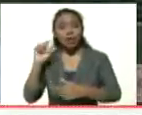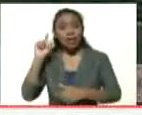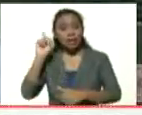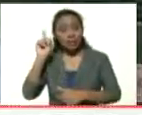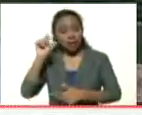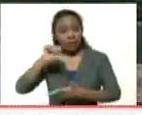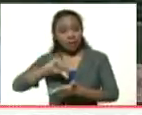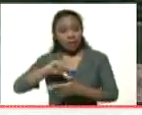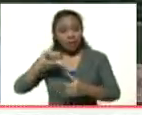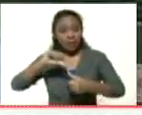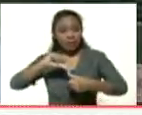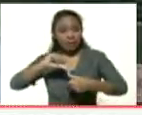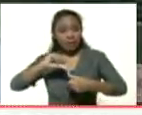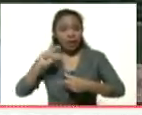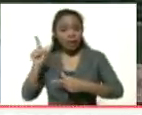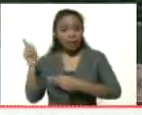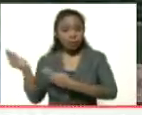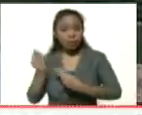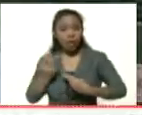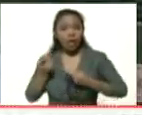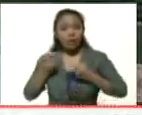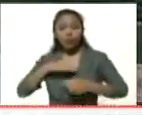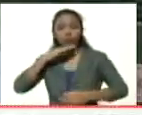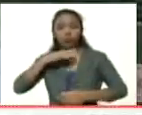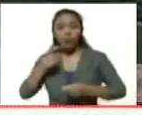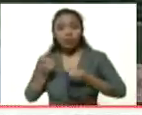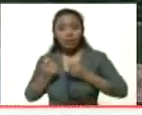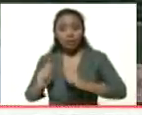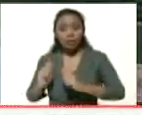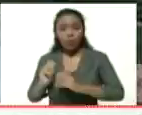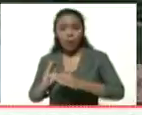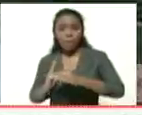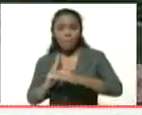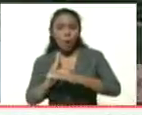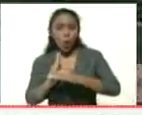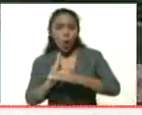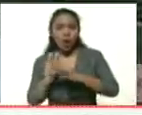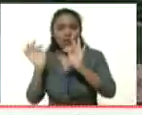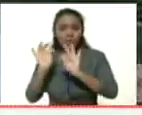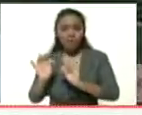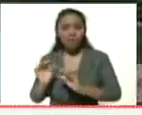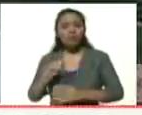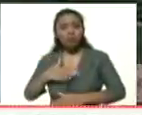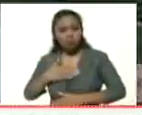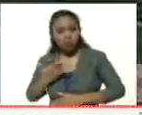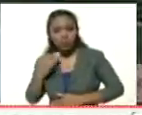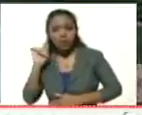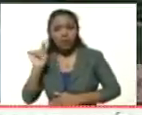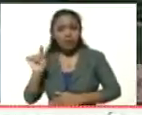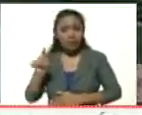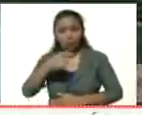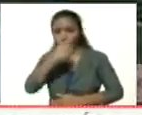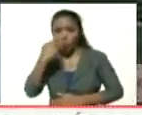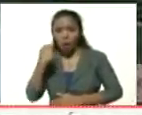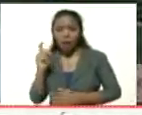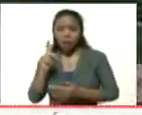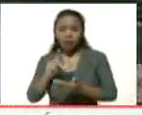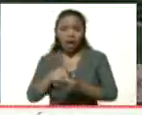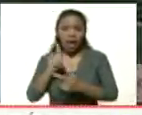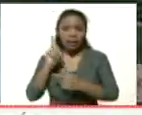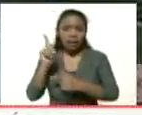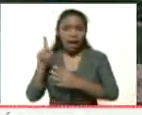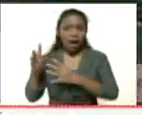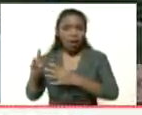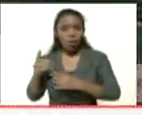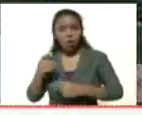pues reciba el suficiente tratamiento para impedir en la medida de lo posible que esa droga llegue a